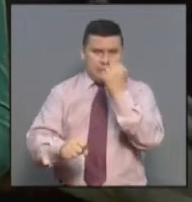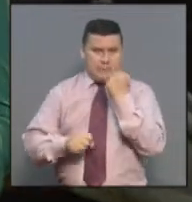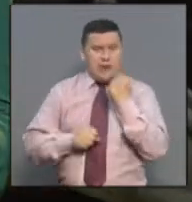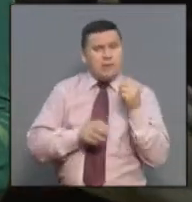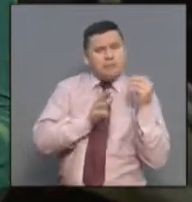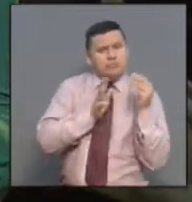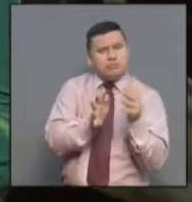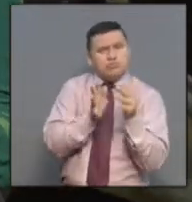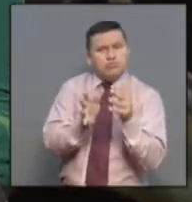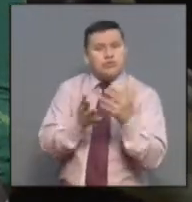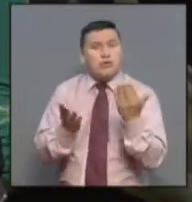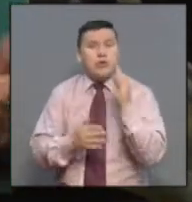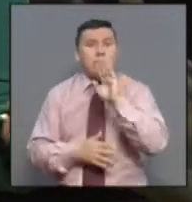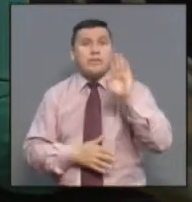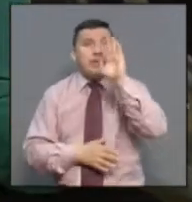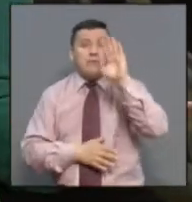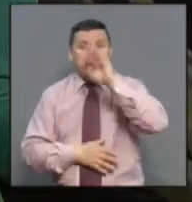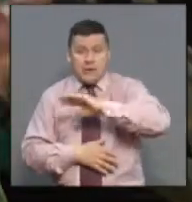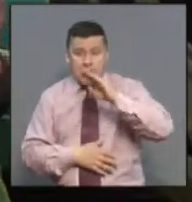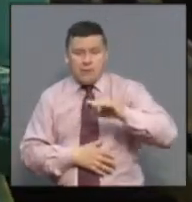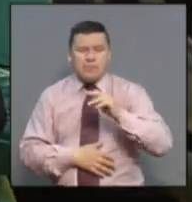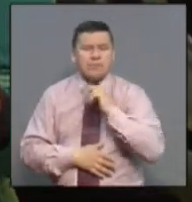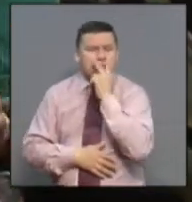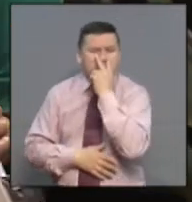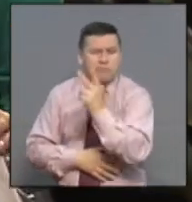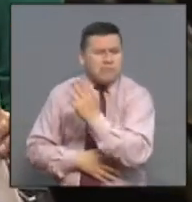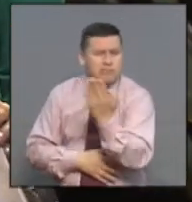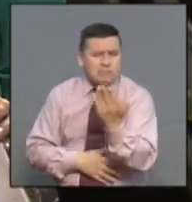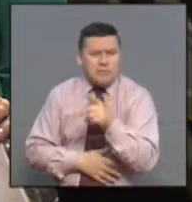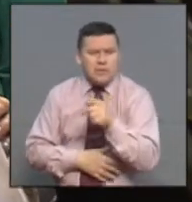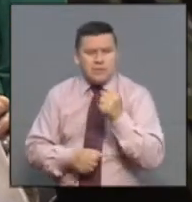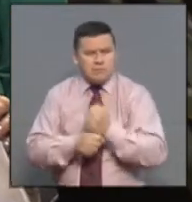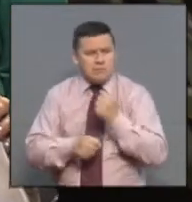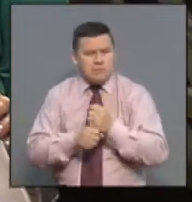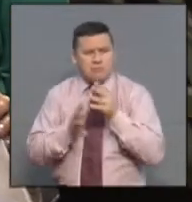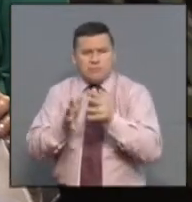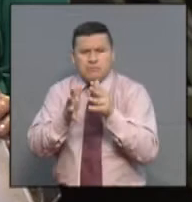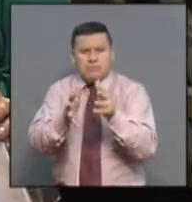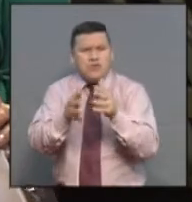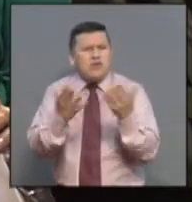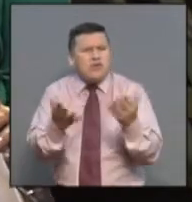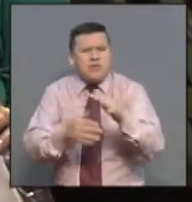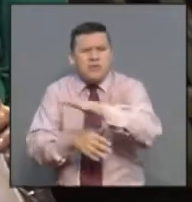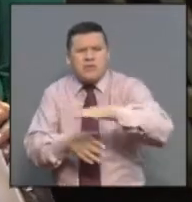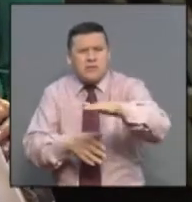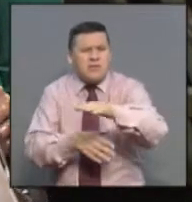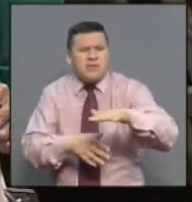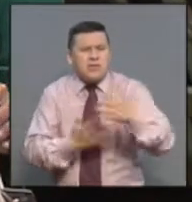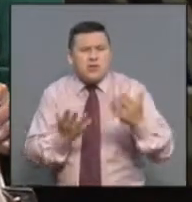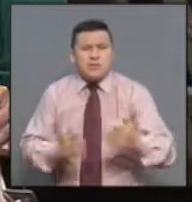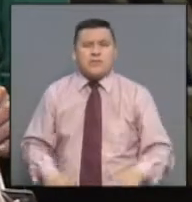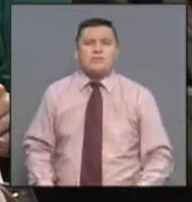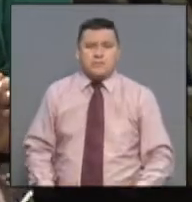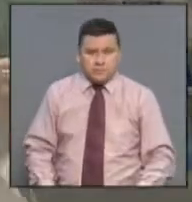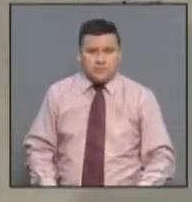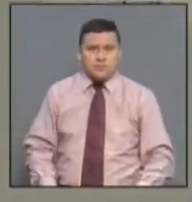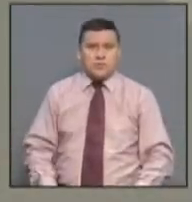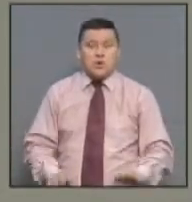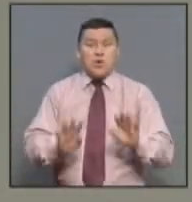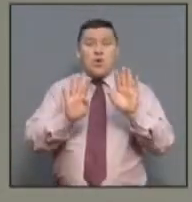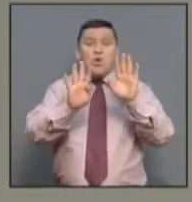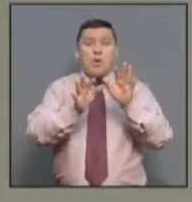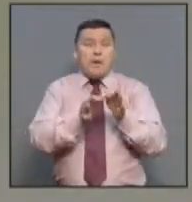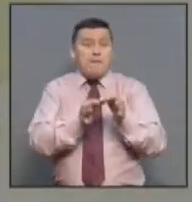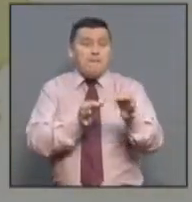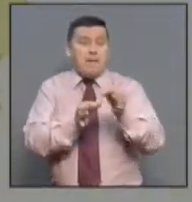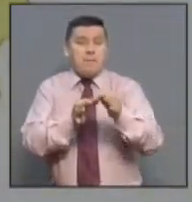Nacional en el Departamento de Antioquia. Veamos en qué otras frentes trabaja el Departamento de Capacitación en esta región. Las 9